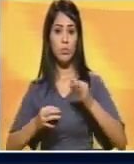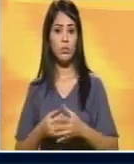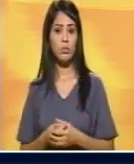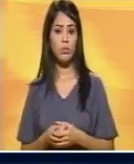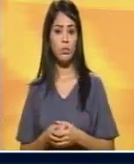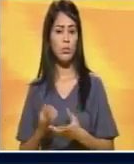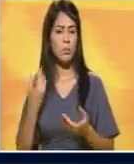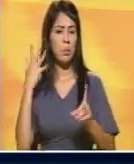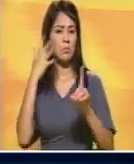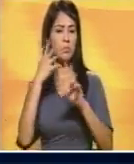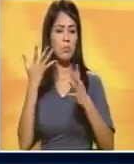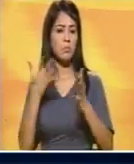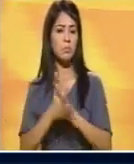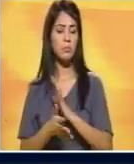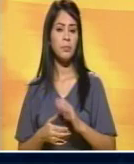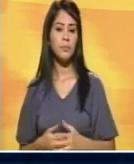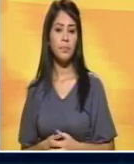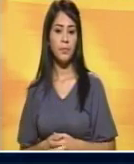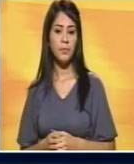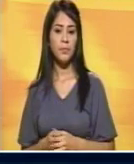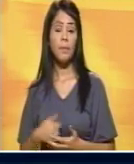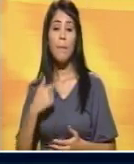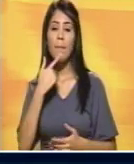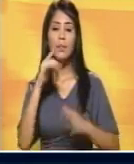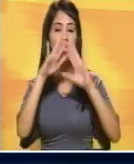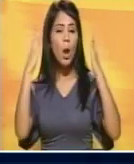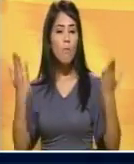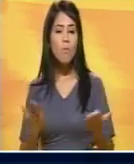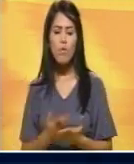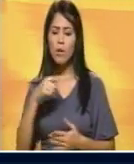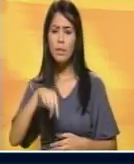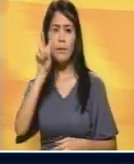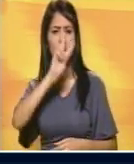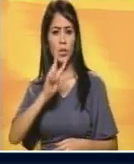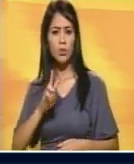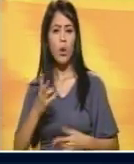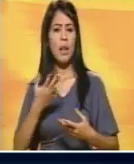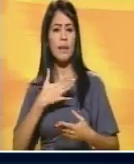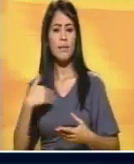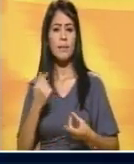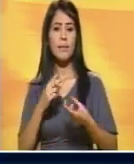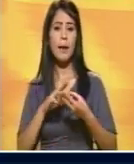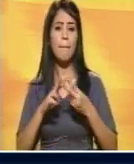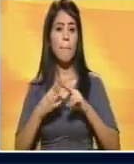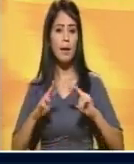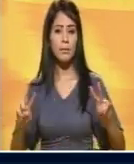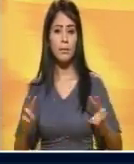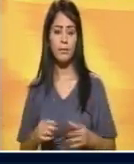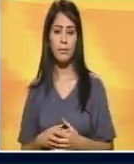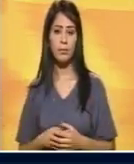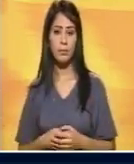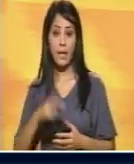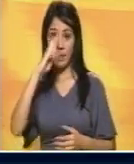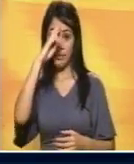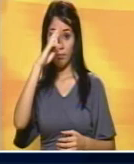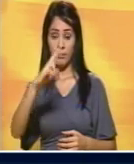ello, para decirle al mundo que este es un país que quiere paz y el